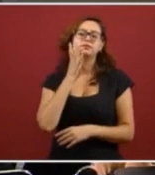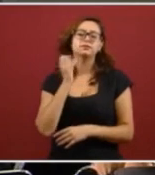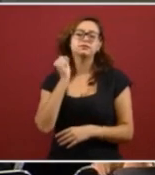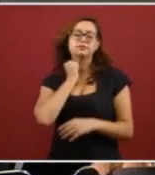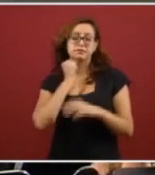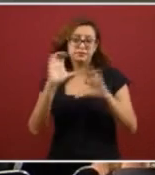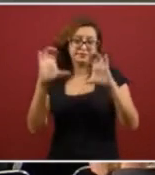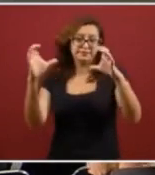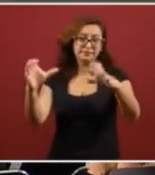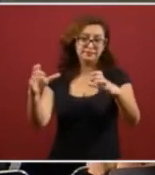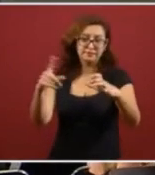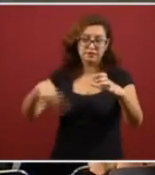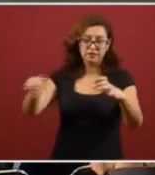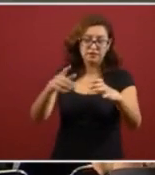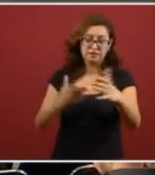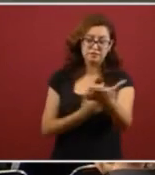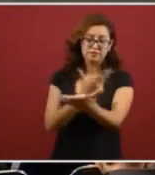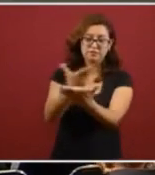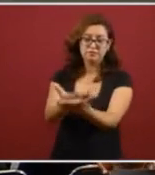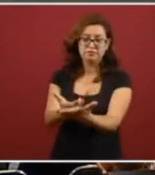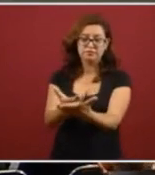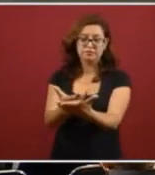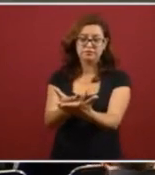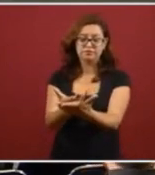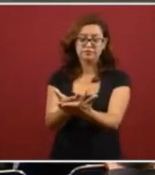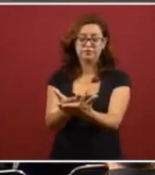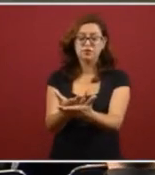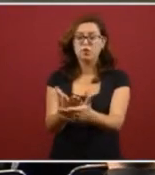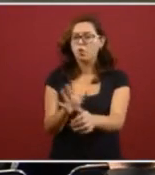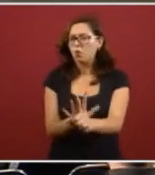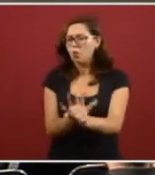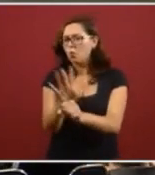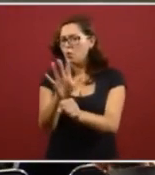Congress as president plan liberal de